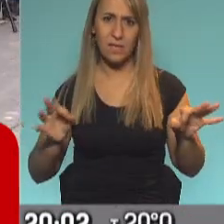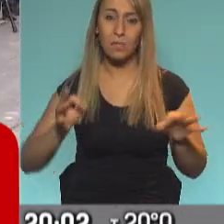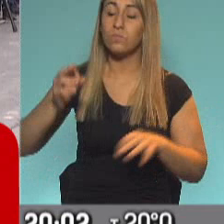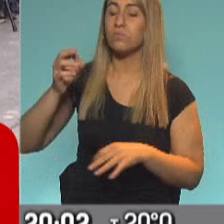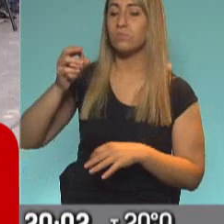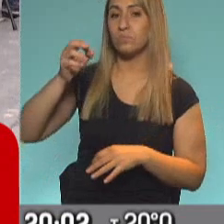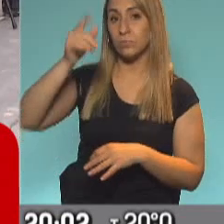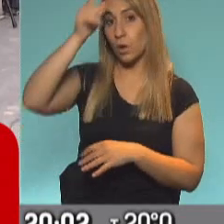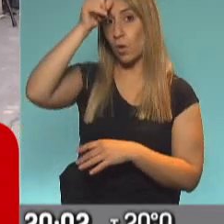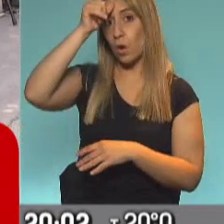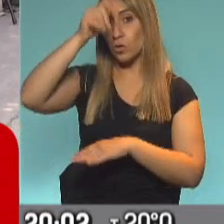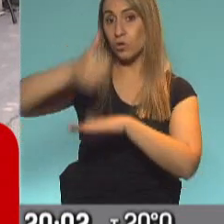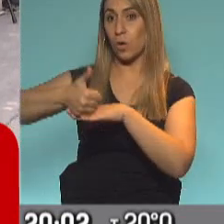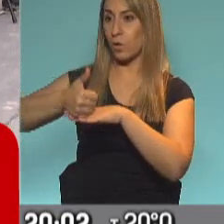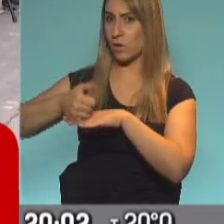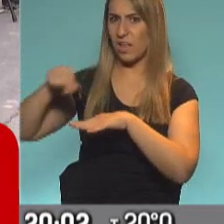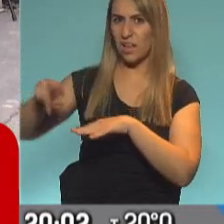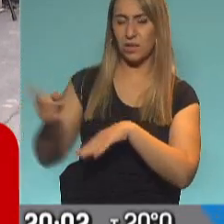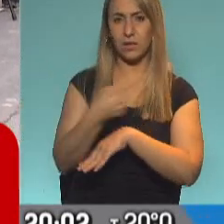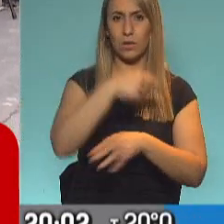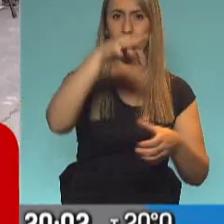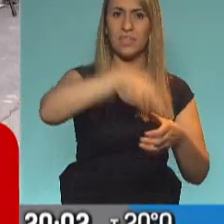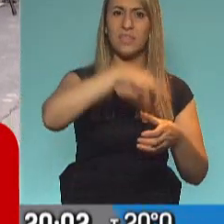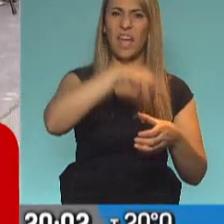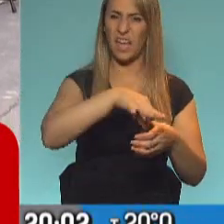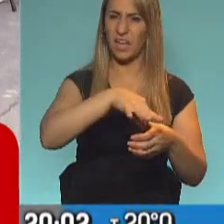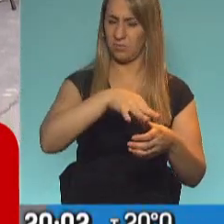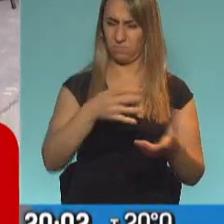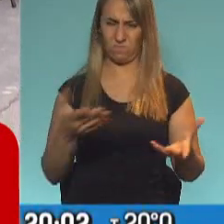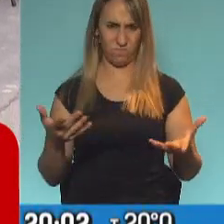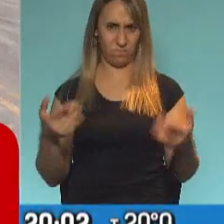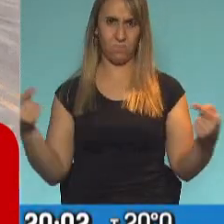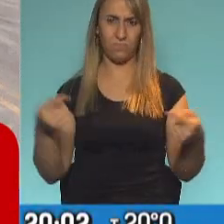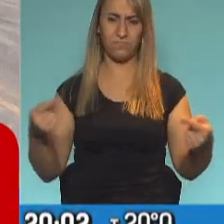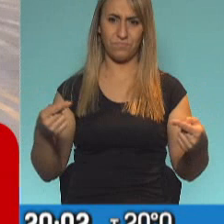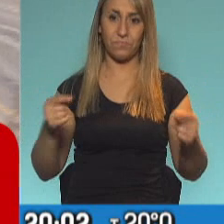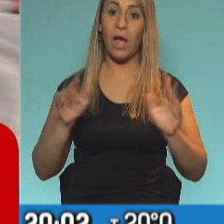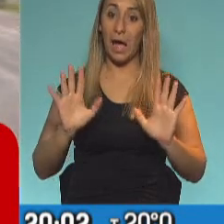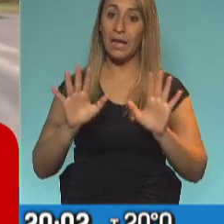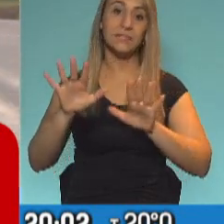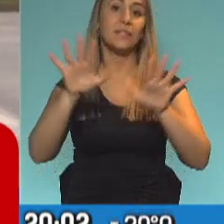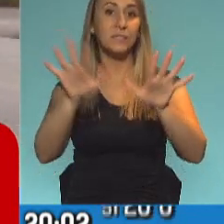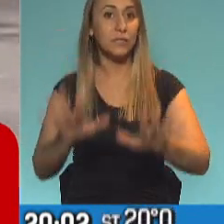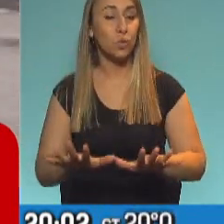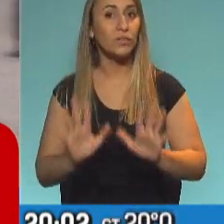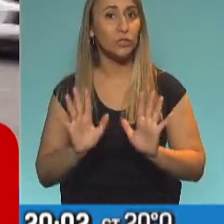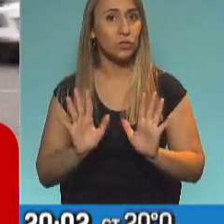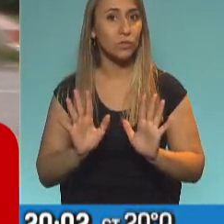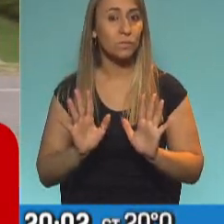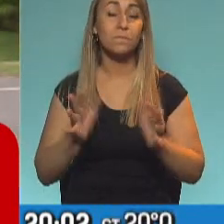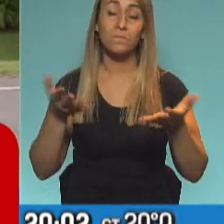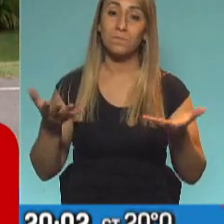custodio tuvo que prepararle un té. Este es el cuadro, este es el panorama, y es algo que